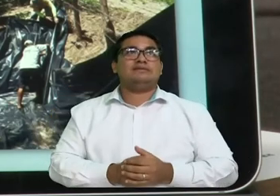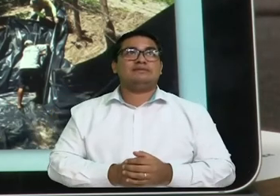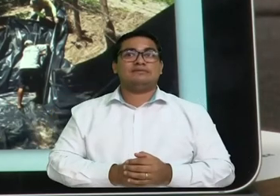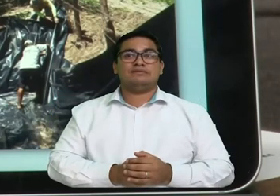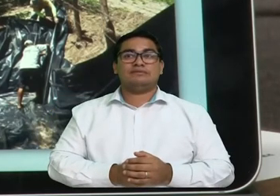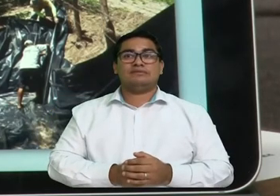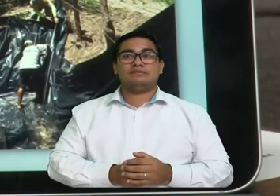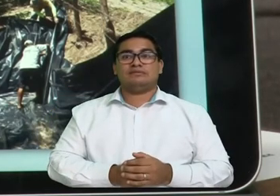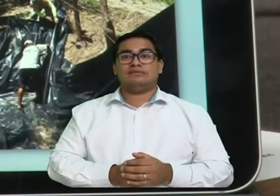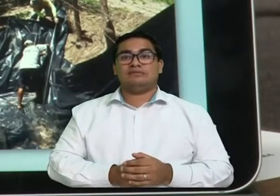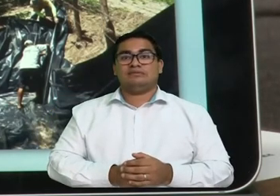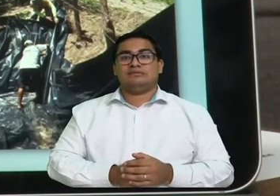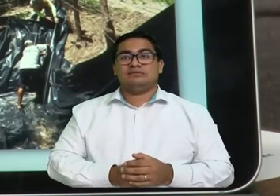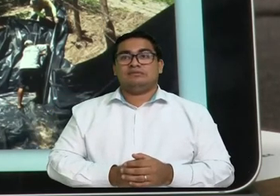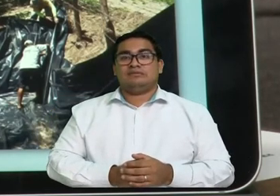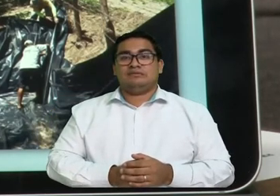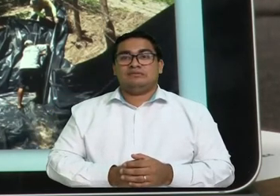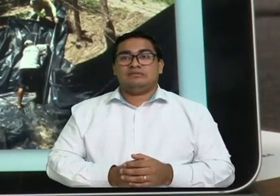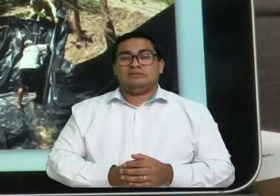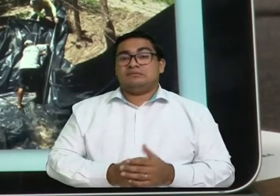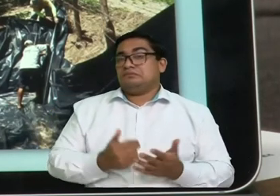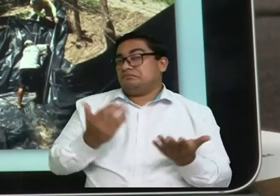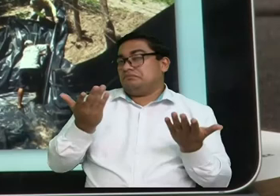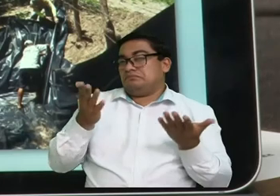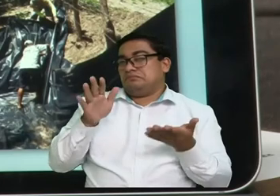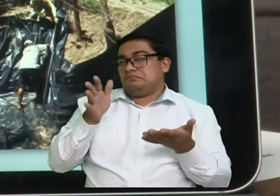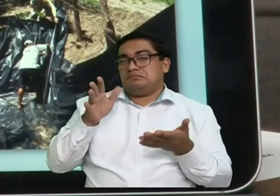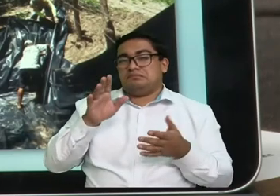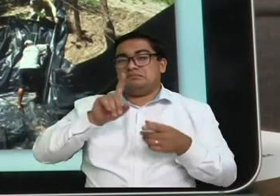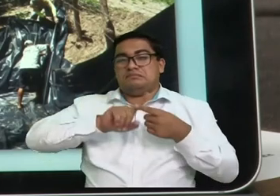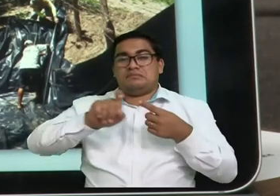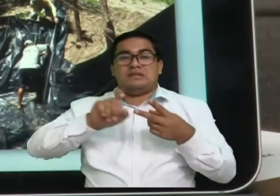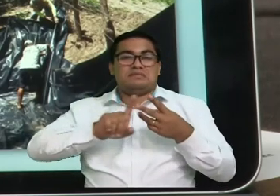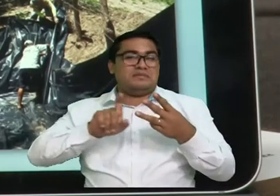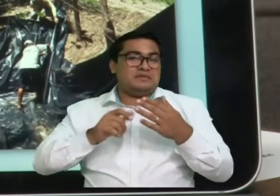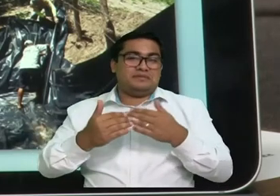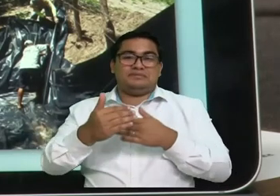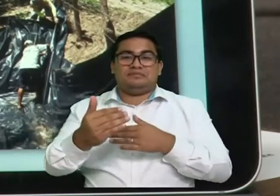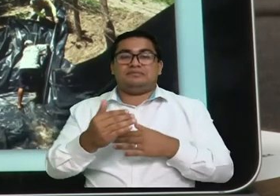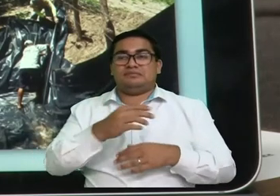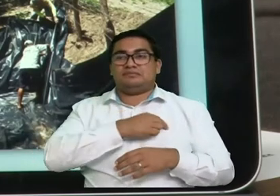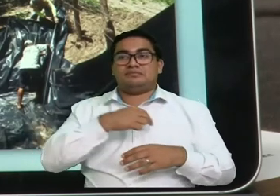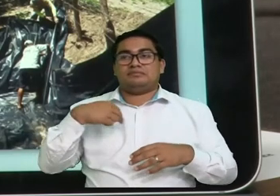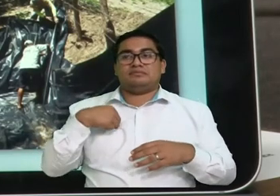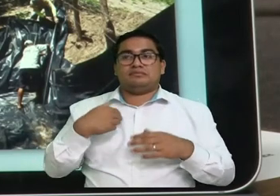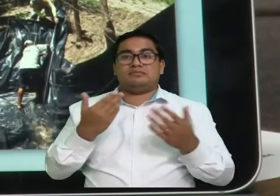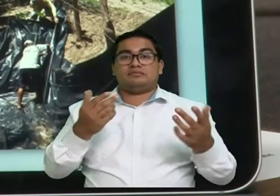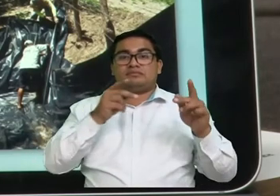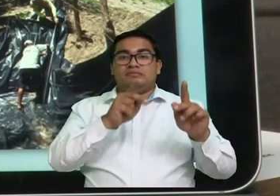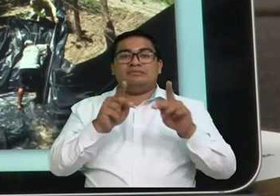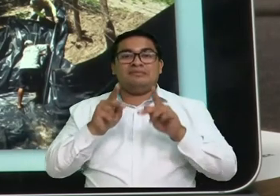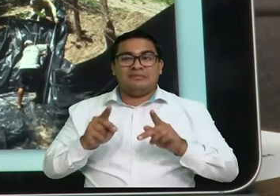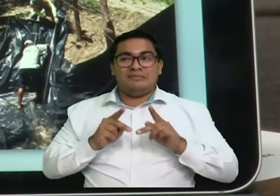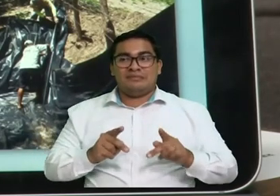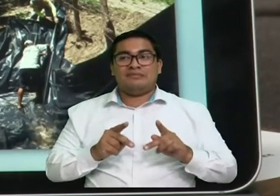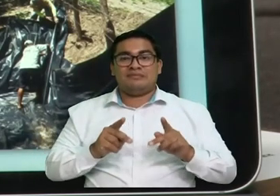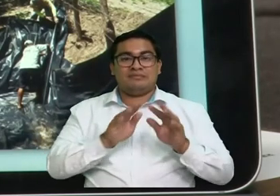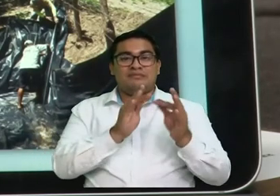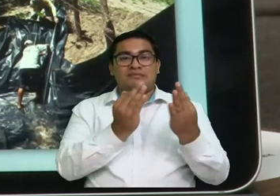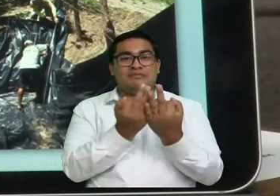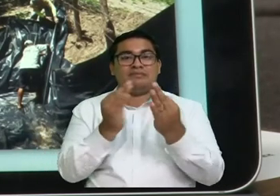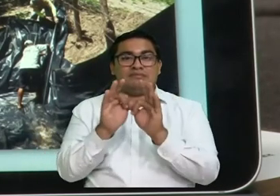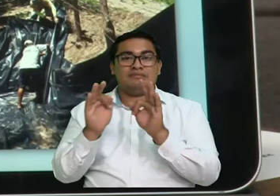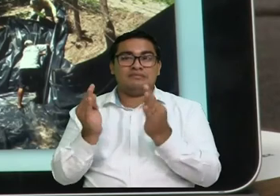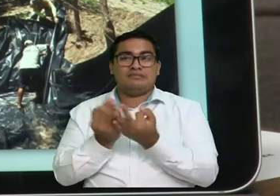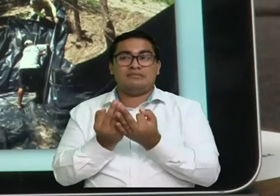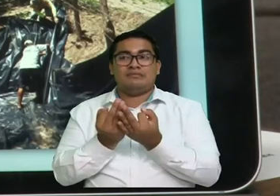Entonces... A la vuelta de unos meses vas a ver la gente, aparte de que las familias